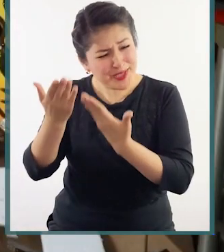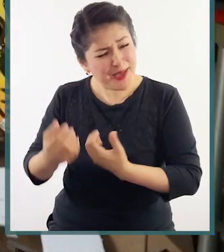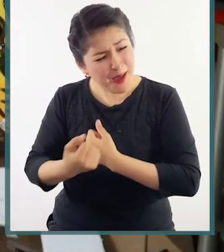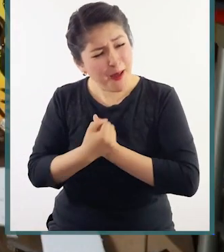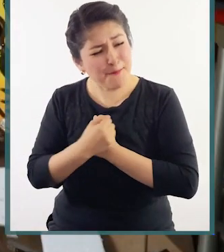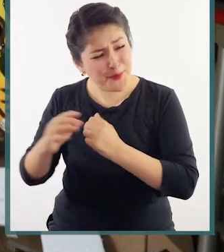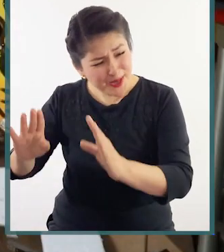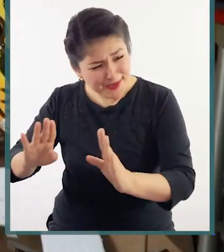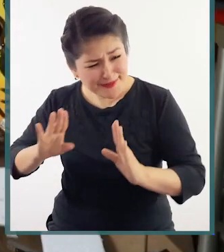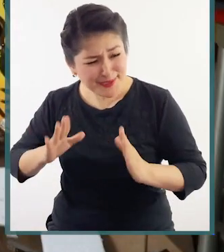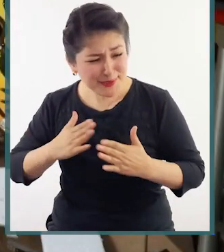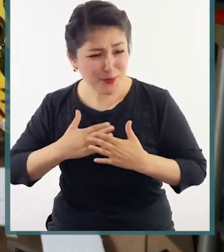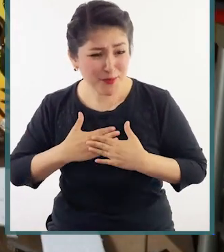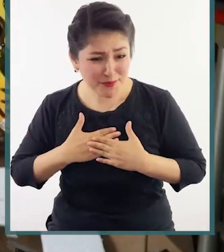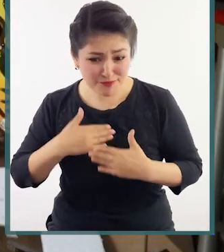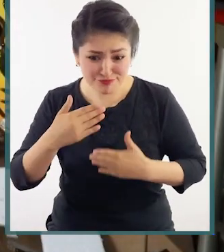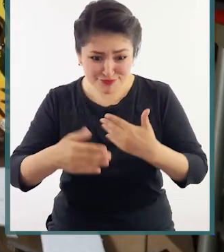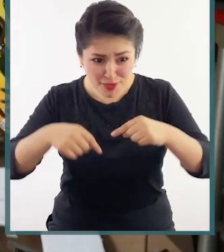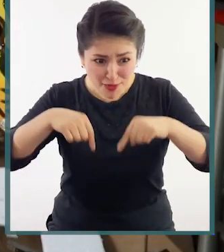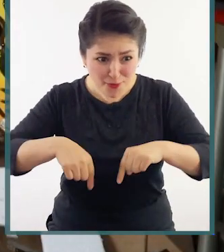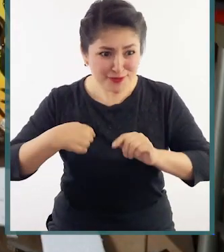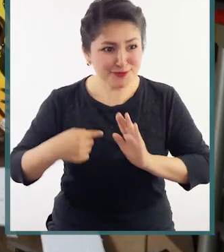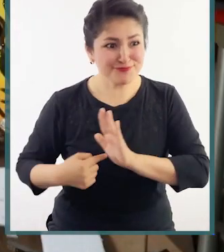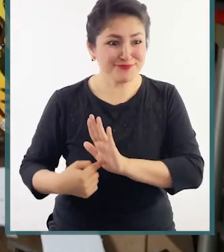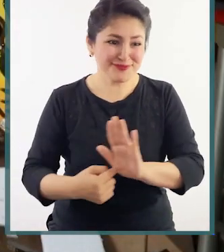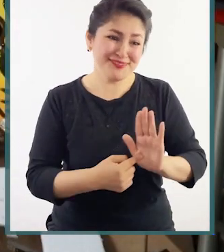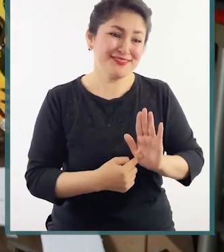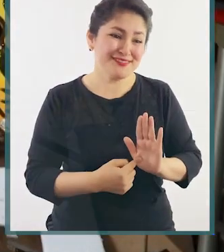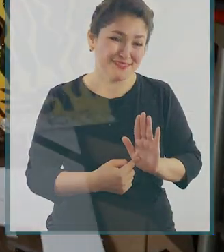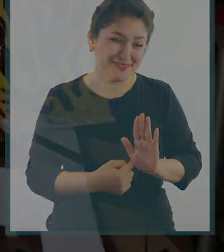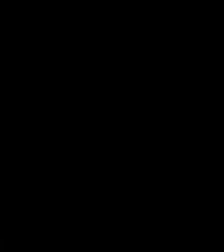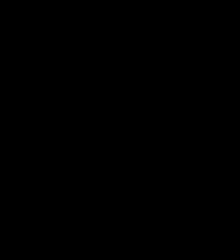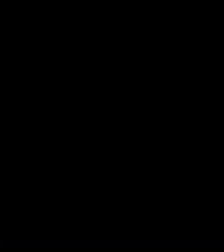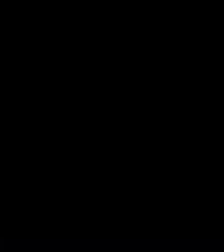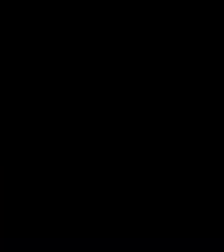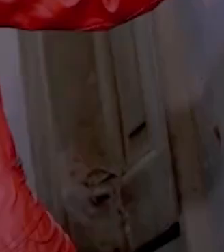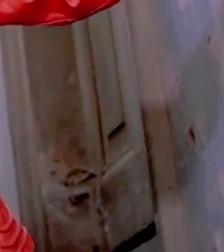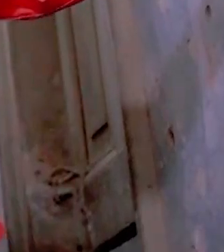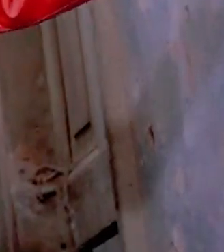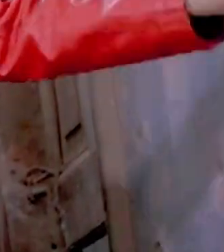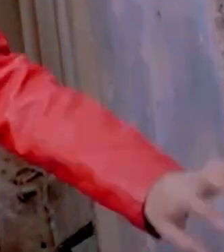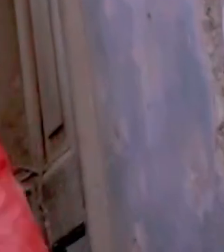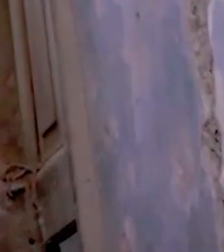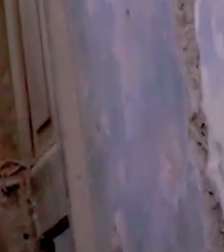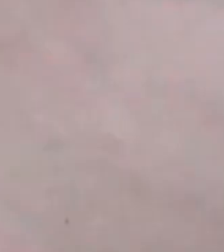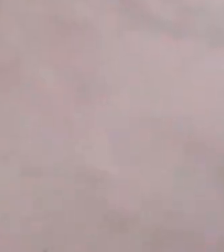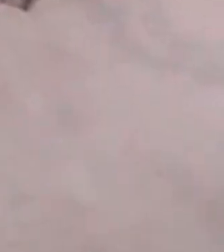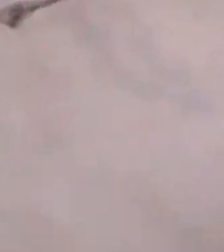amaron desde un inicio para que yo estuviera aquí presente.